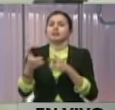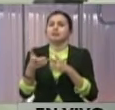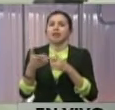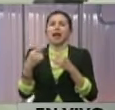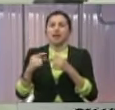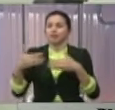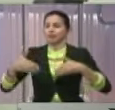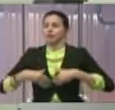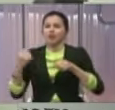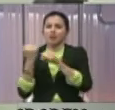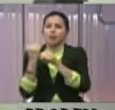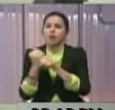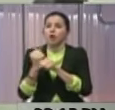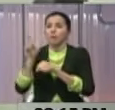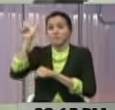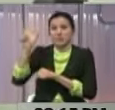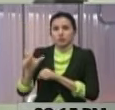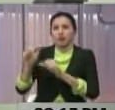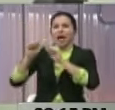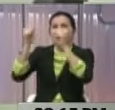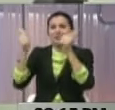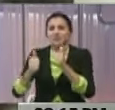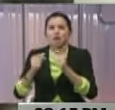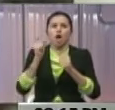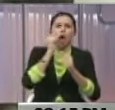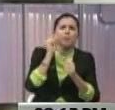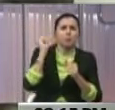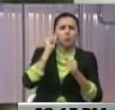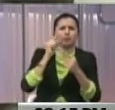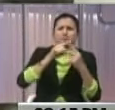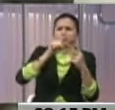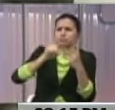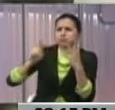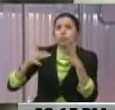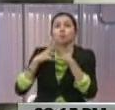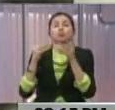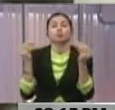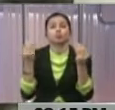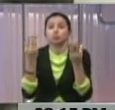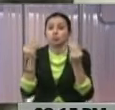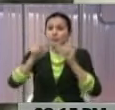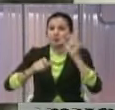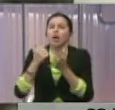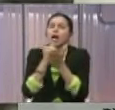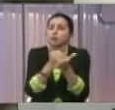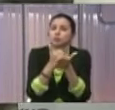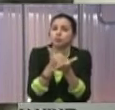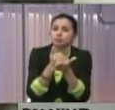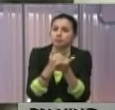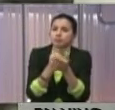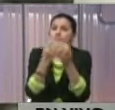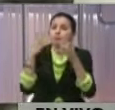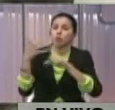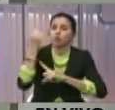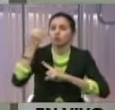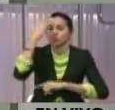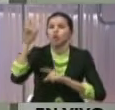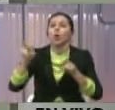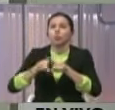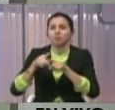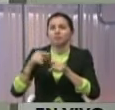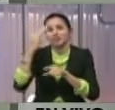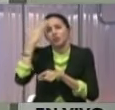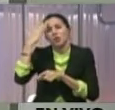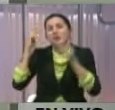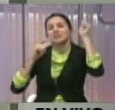artesanos, que verdaderamente preocupados por el legado del comandante Chávez, queremos profundizar